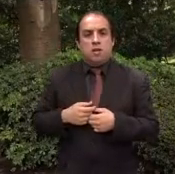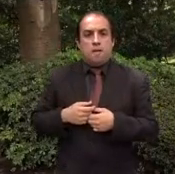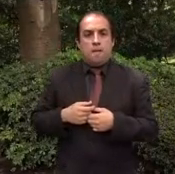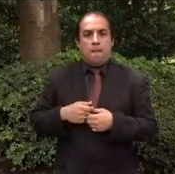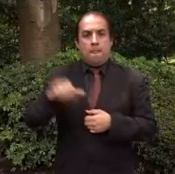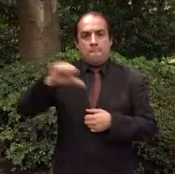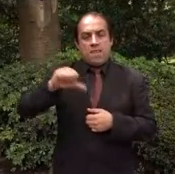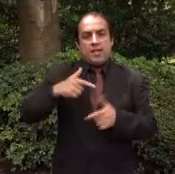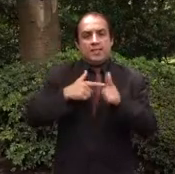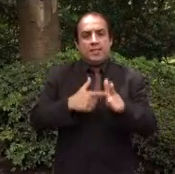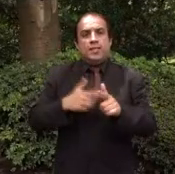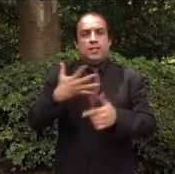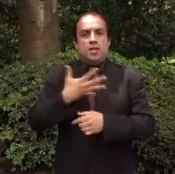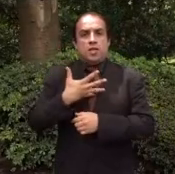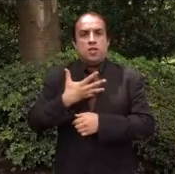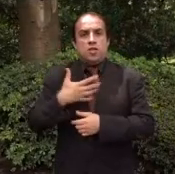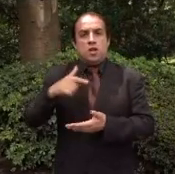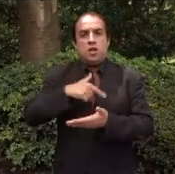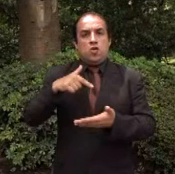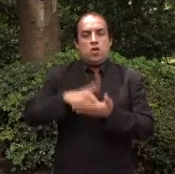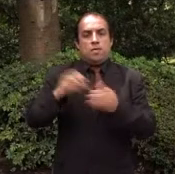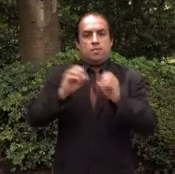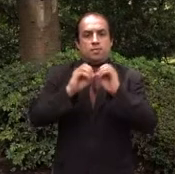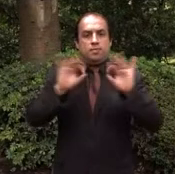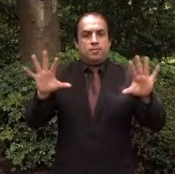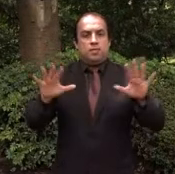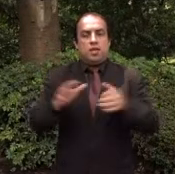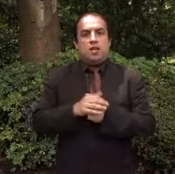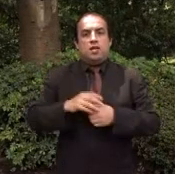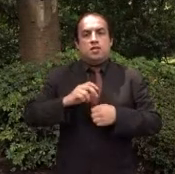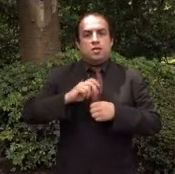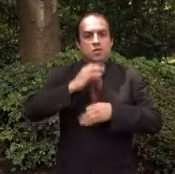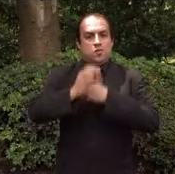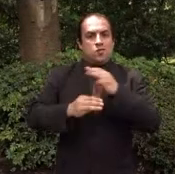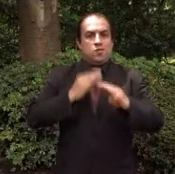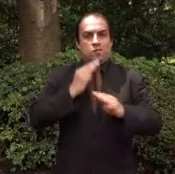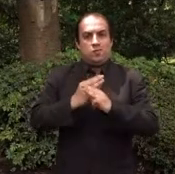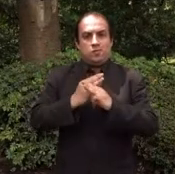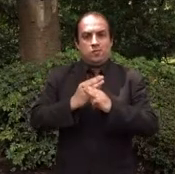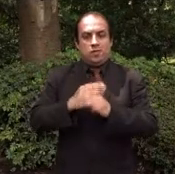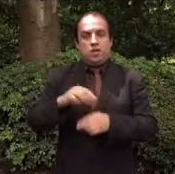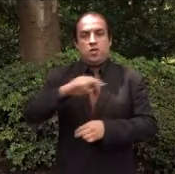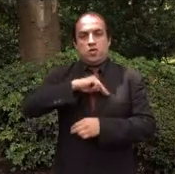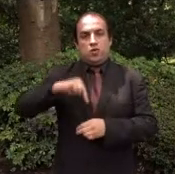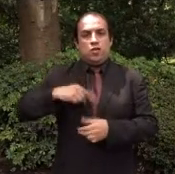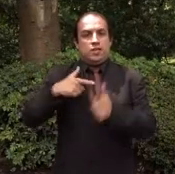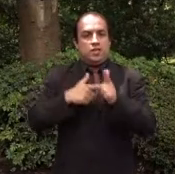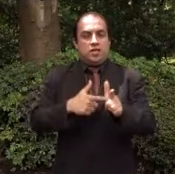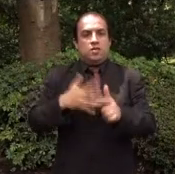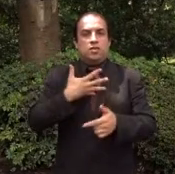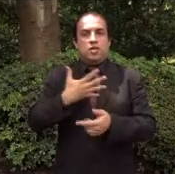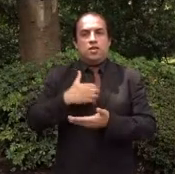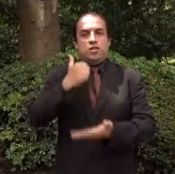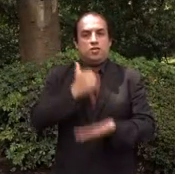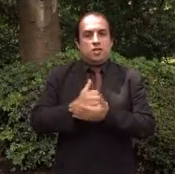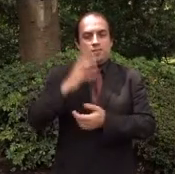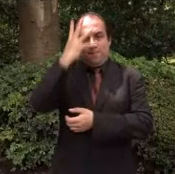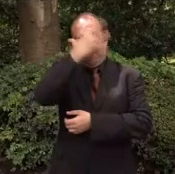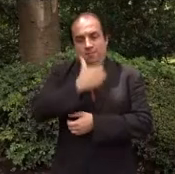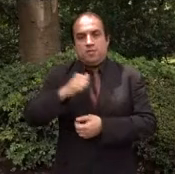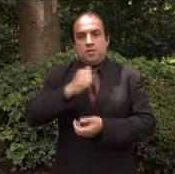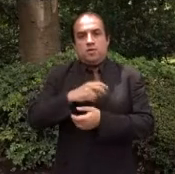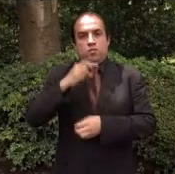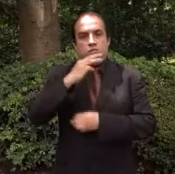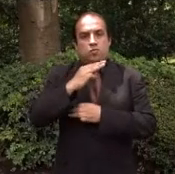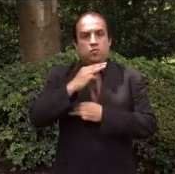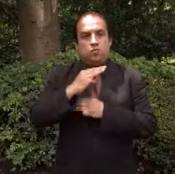la zona más transparente de todo el mundo y, como usted dice, que sigamos siendo la ciudad más hermosa del mundo? Sí,